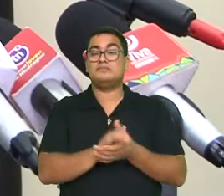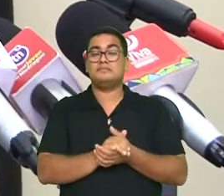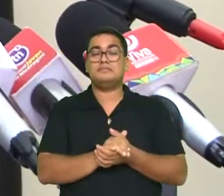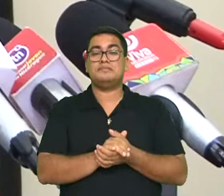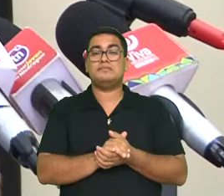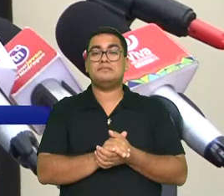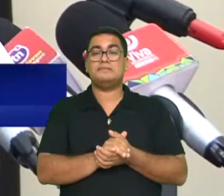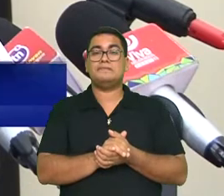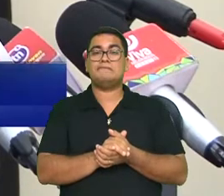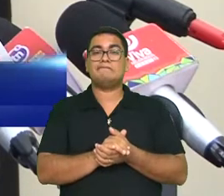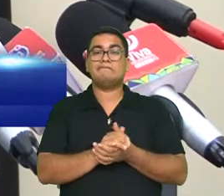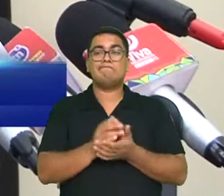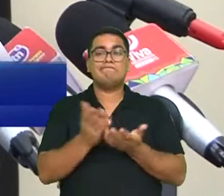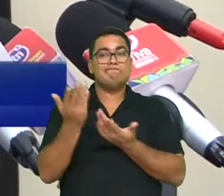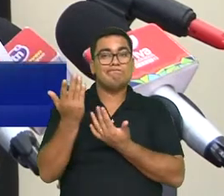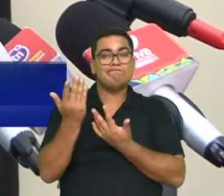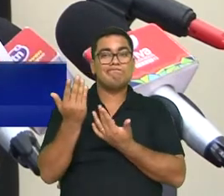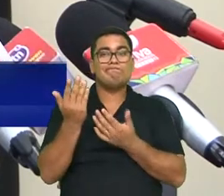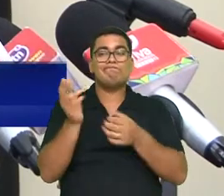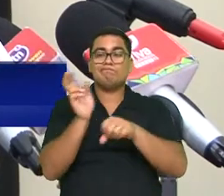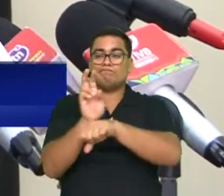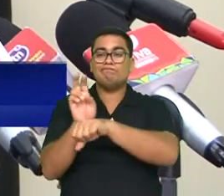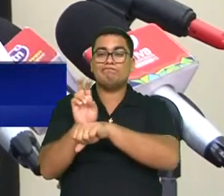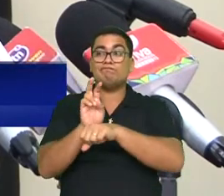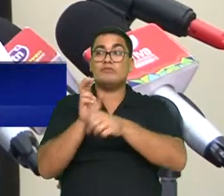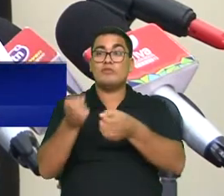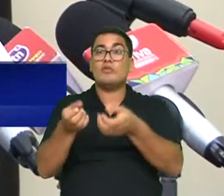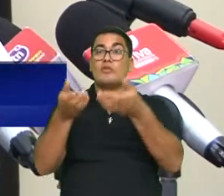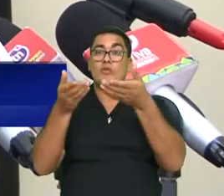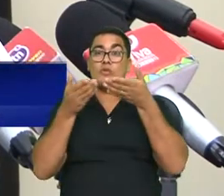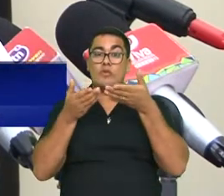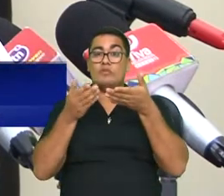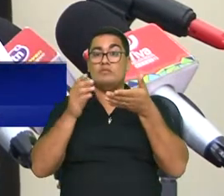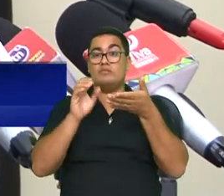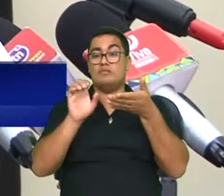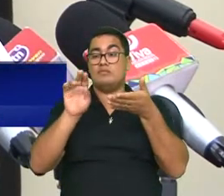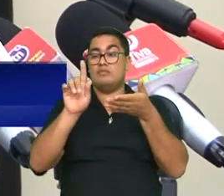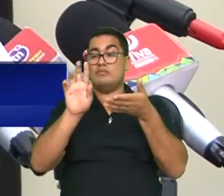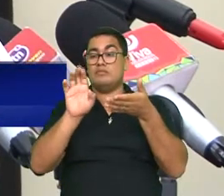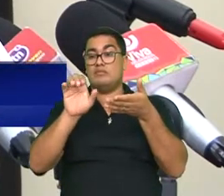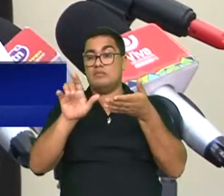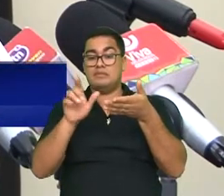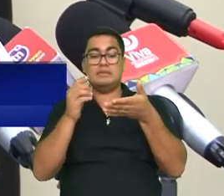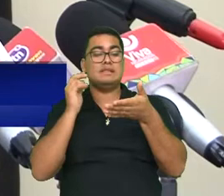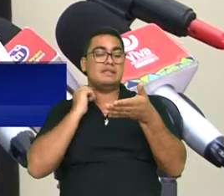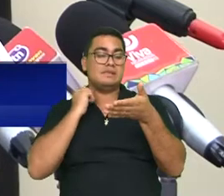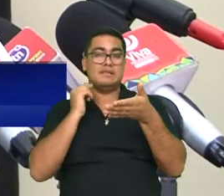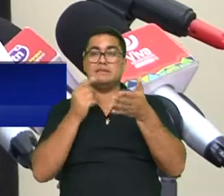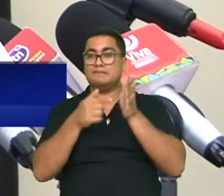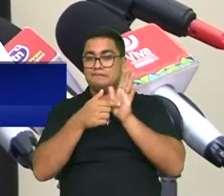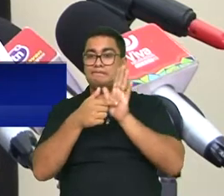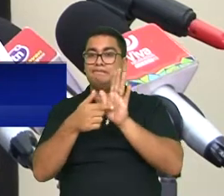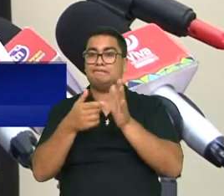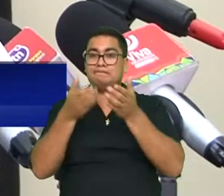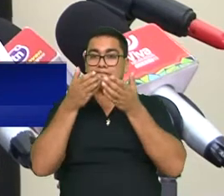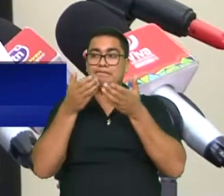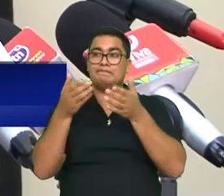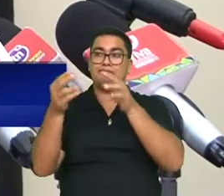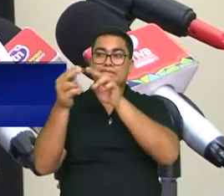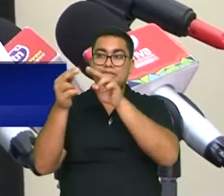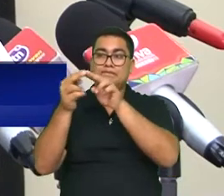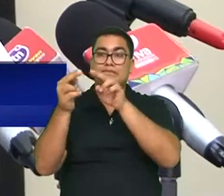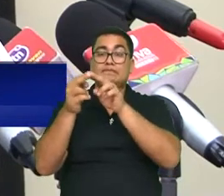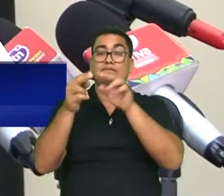seguimiento muy, muy de cerca a las informaciones que está brindando Enatrel y siempre lo coordinamos también con